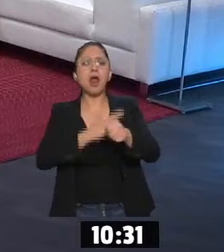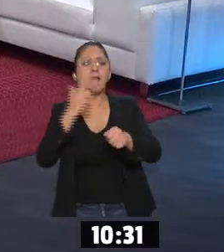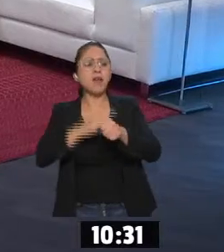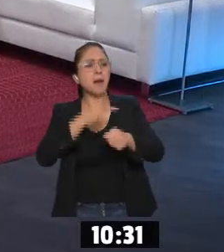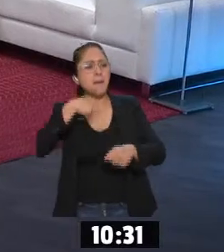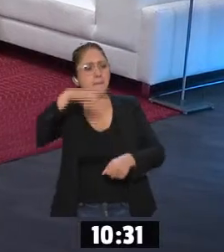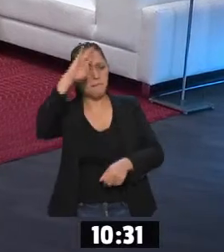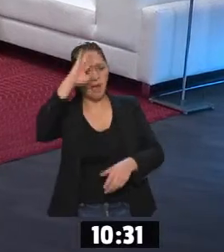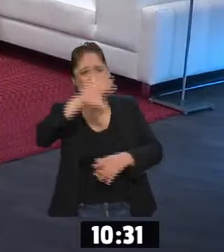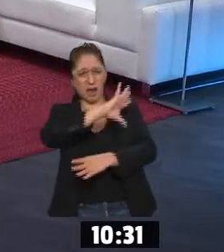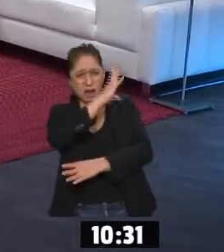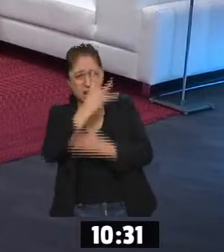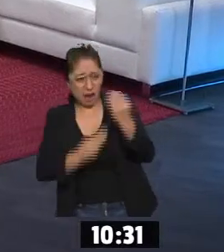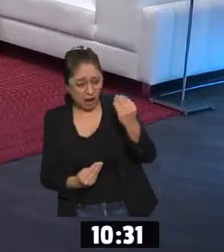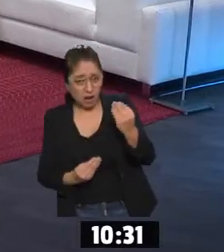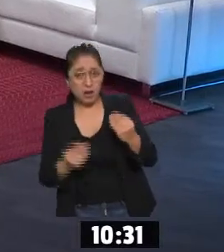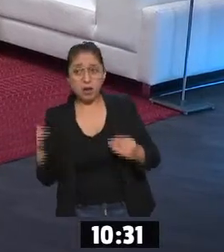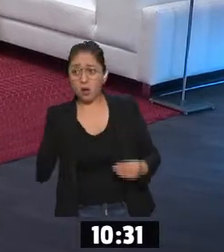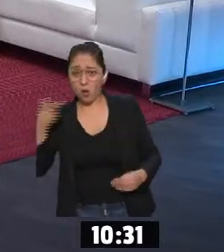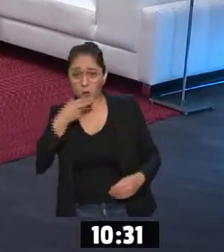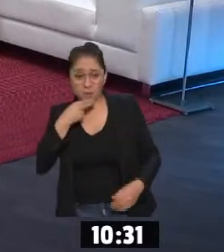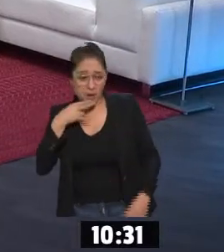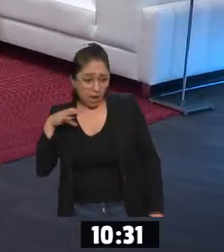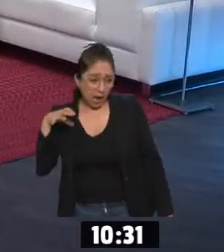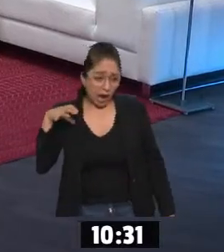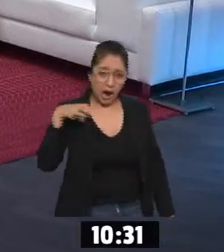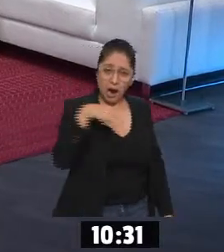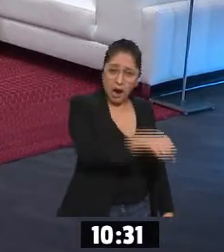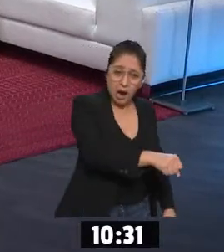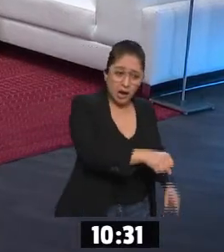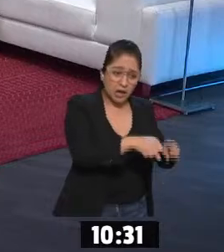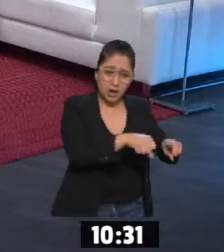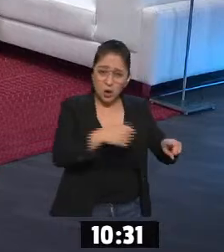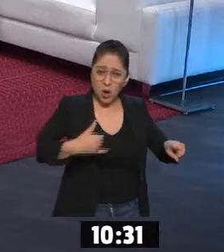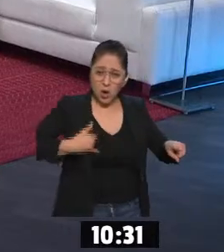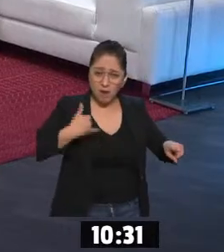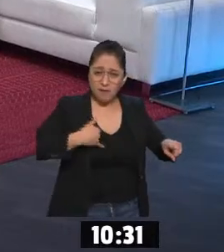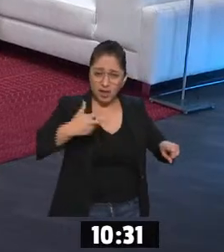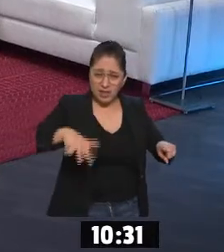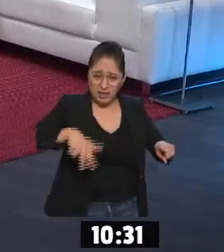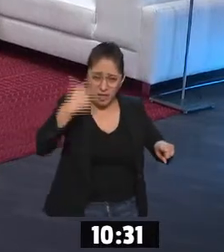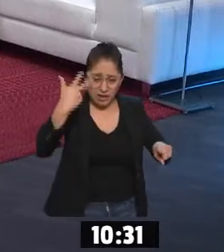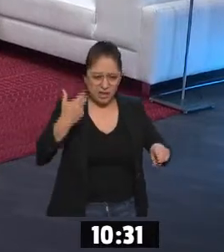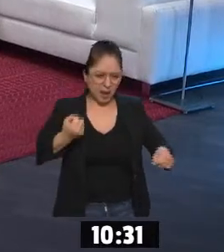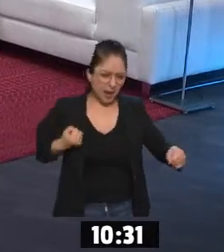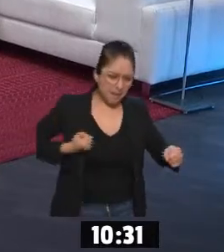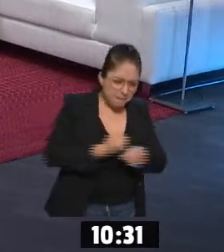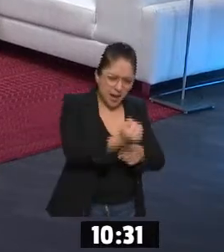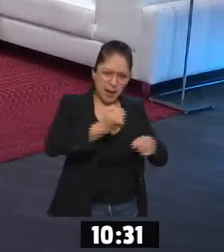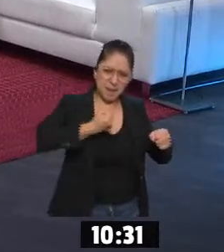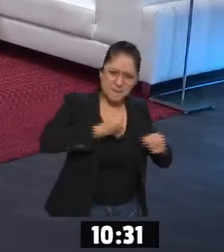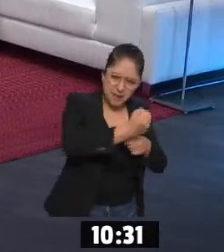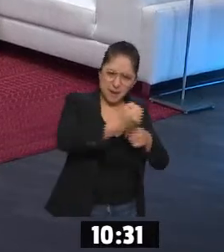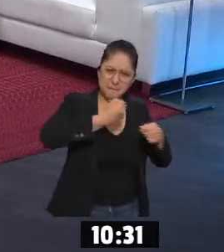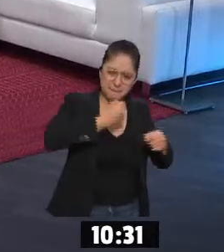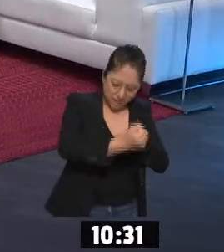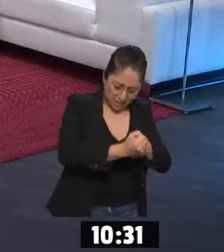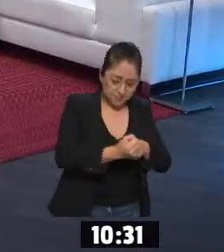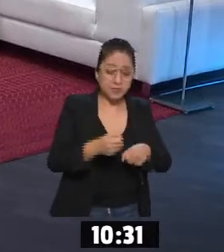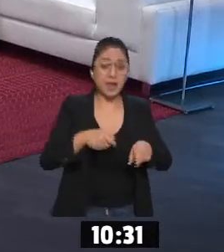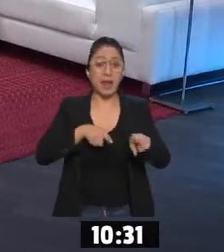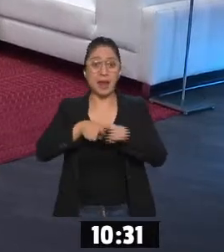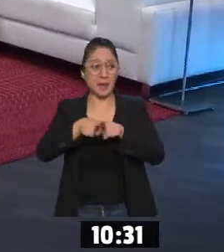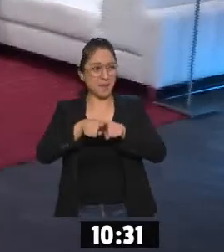sale, pesca al más chavillo de 13 y lo empieza a patear, lo muele a palos. Llega el otro hermano